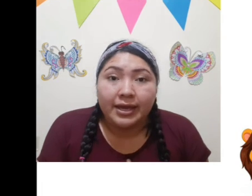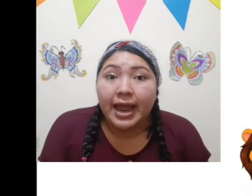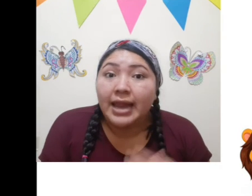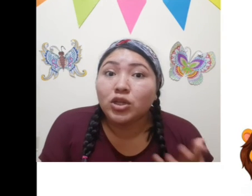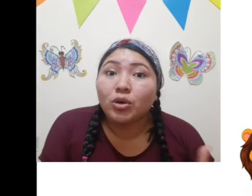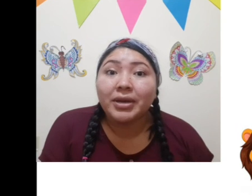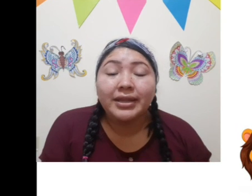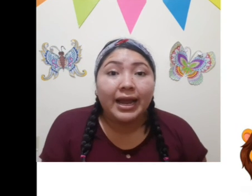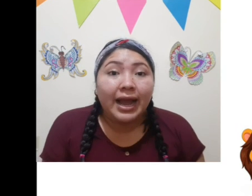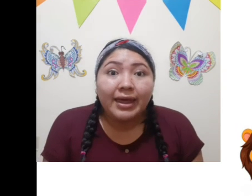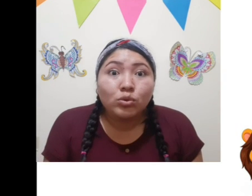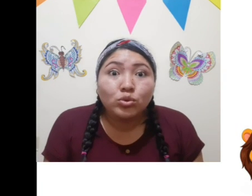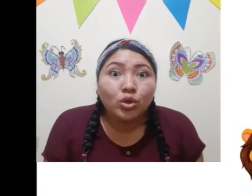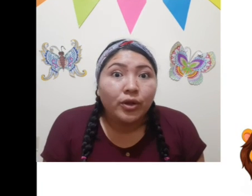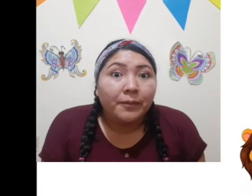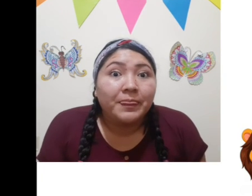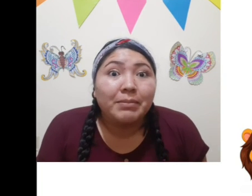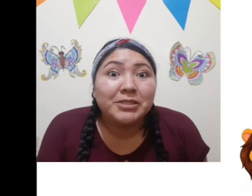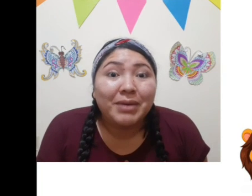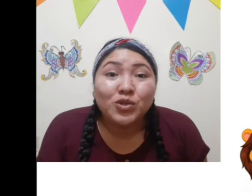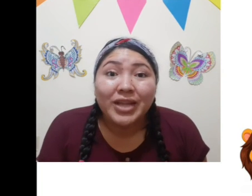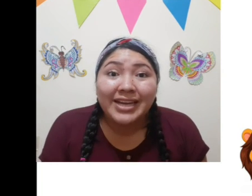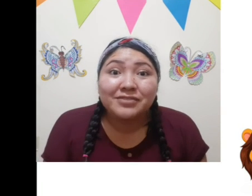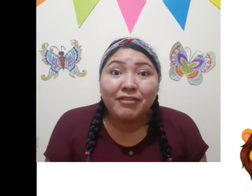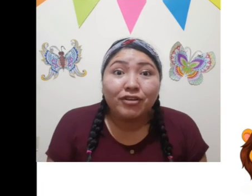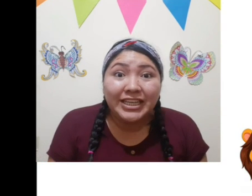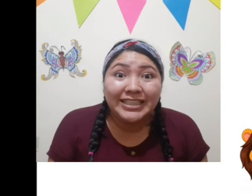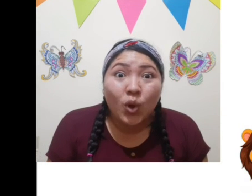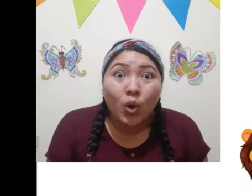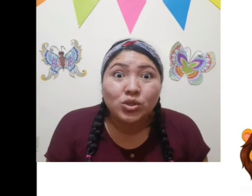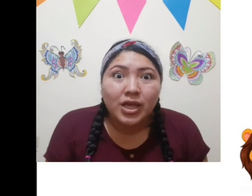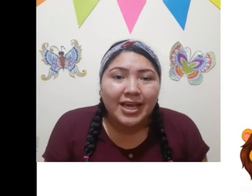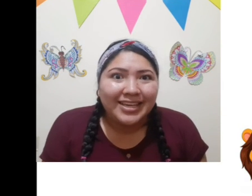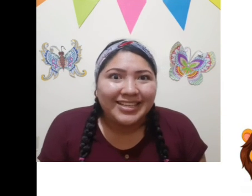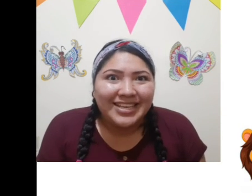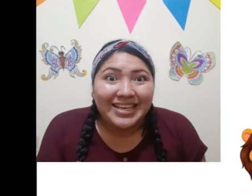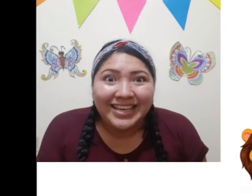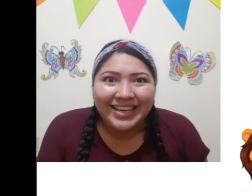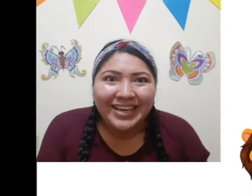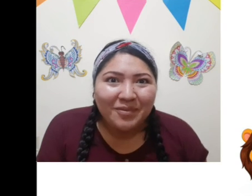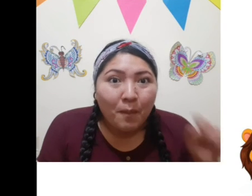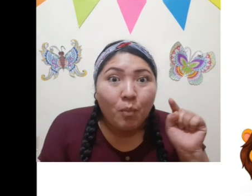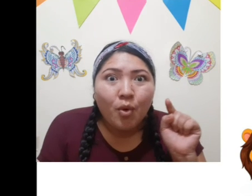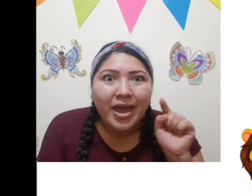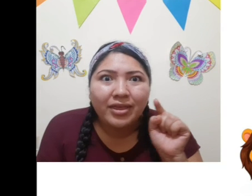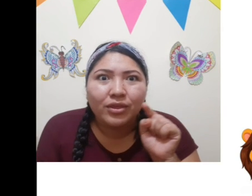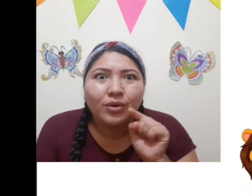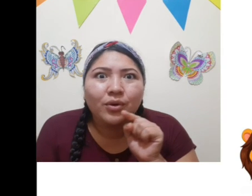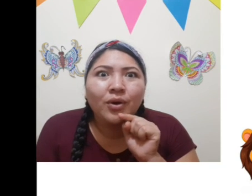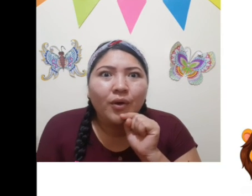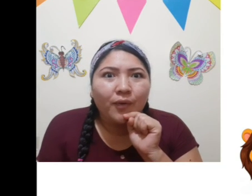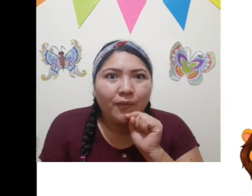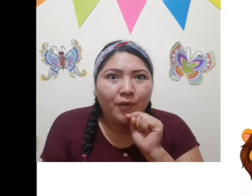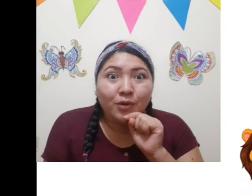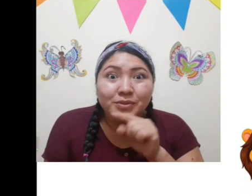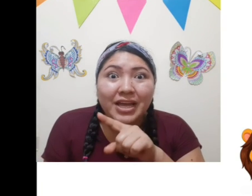el nombre de cada uno de mis personajes favoritos y puedo